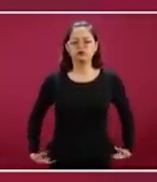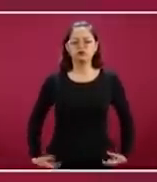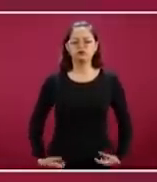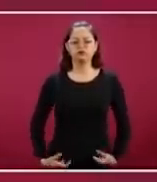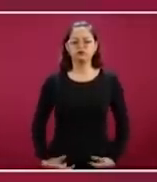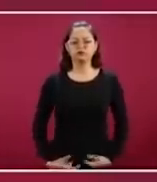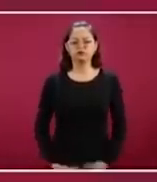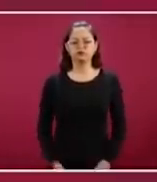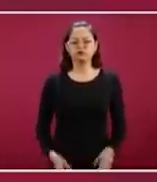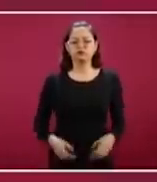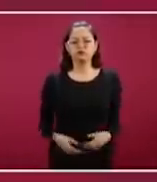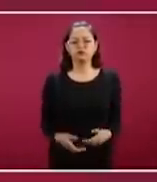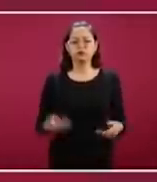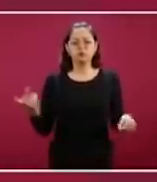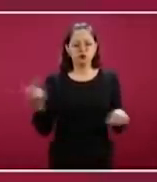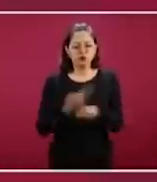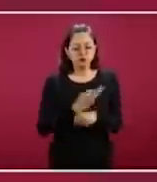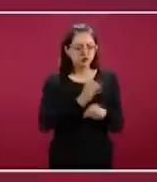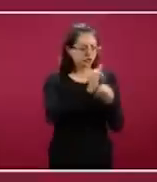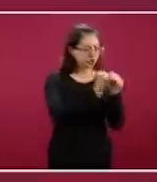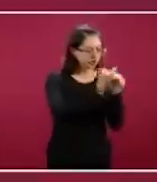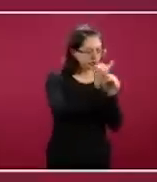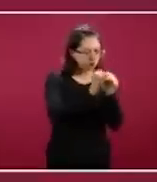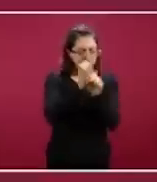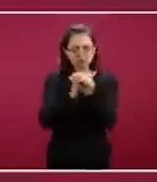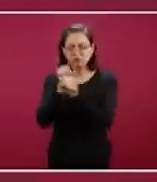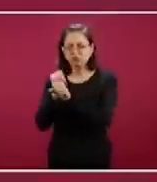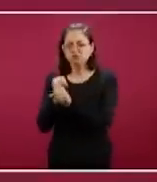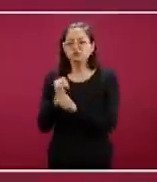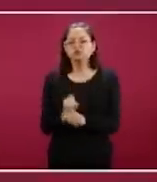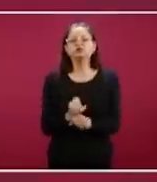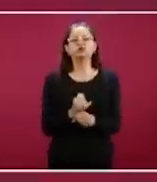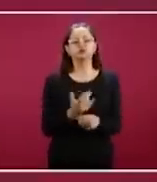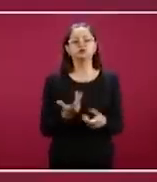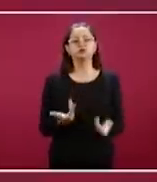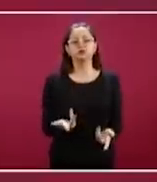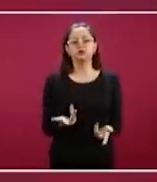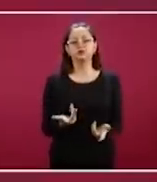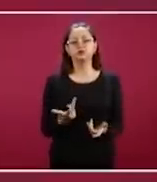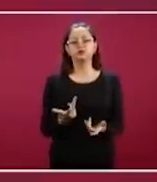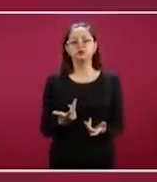conocer lo que sucedió y